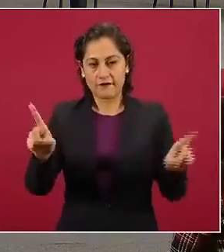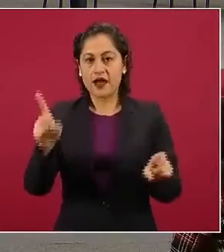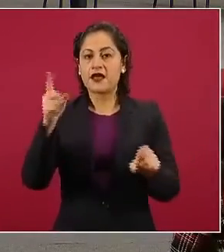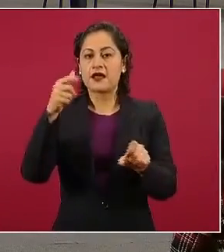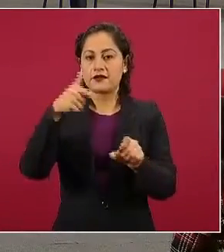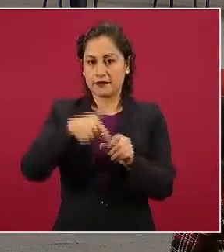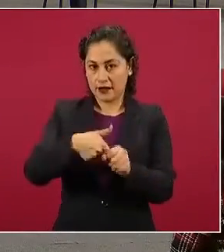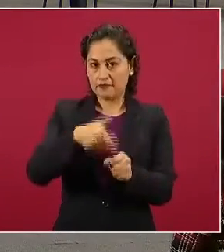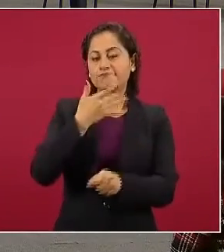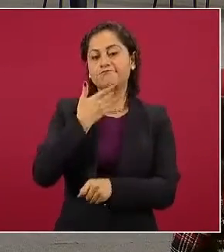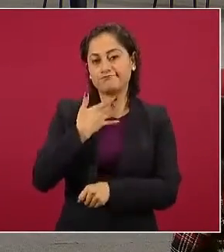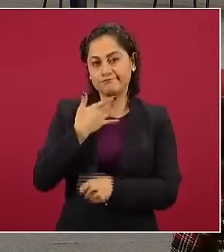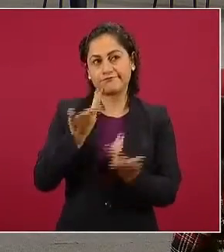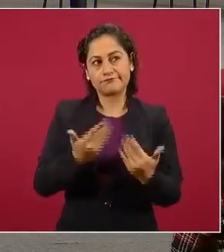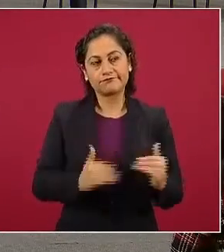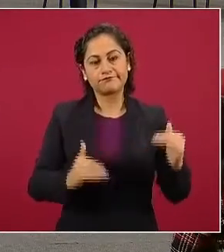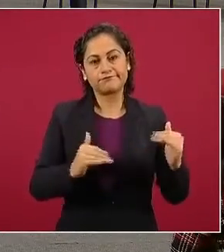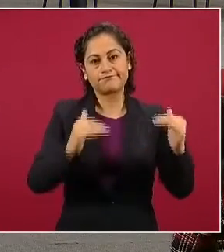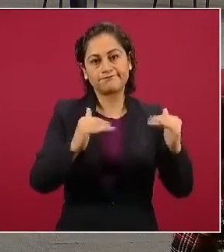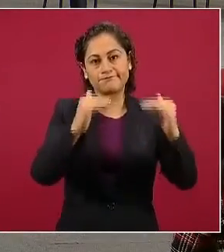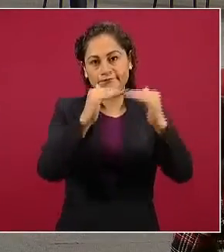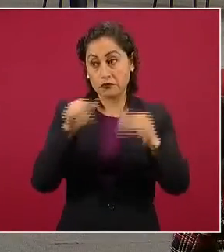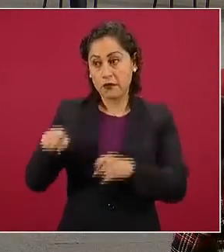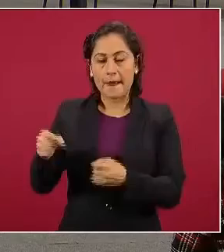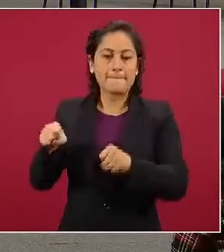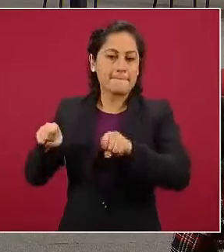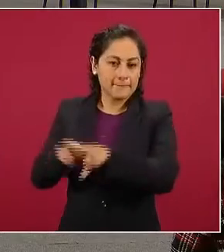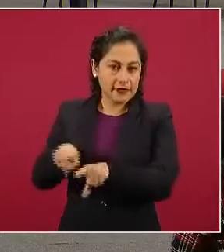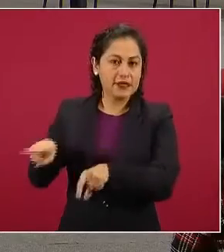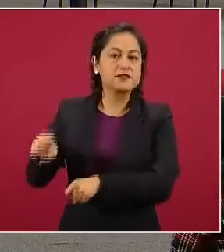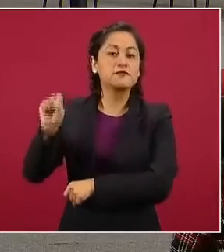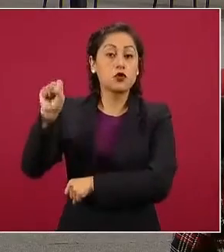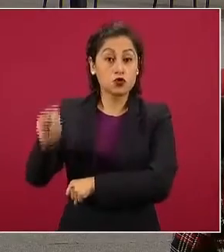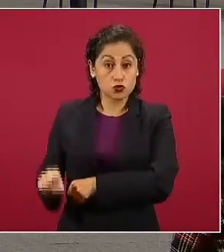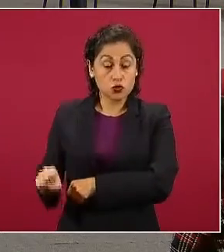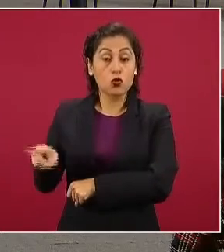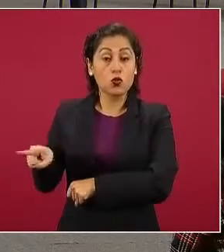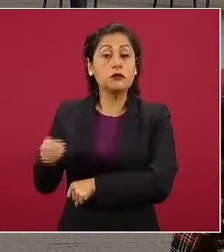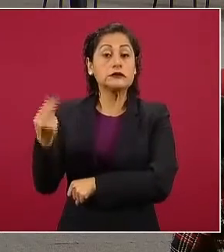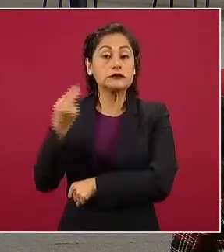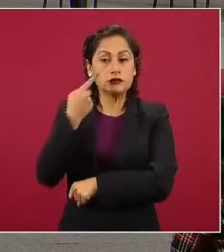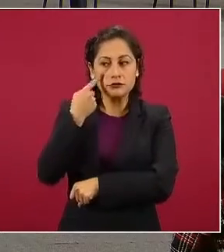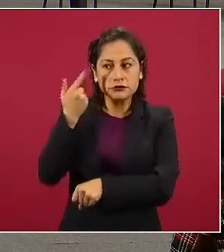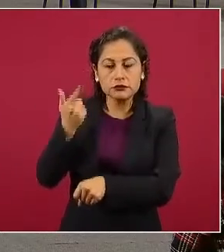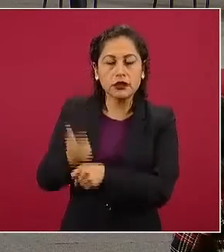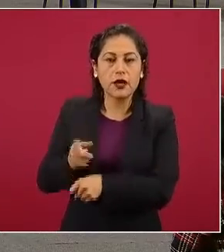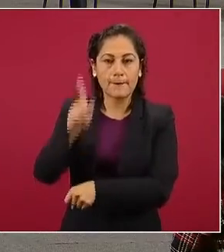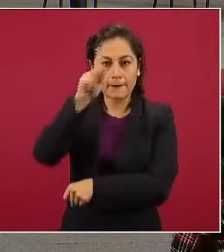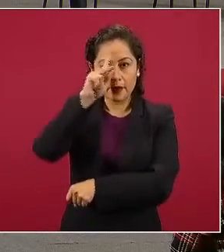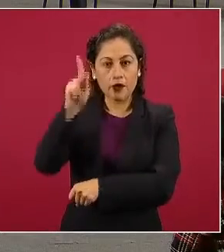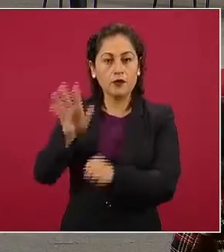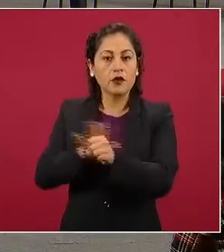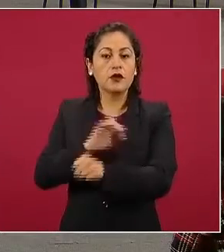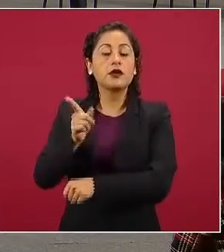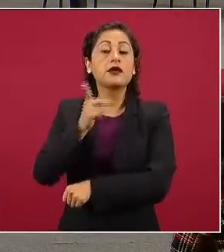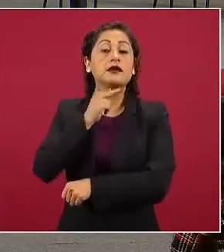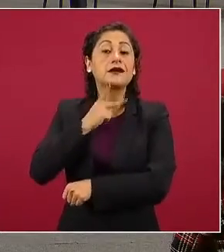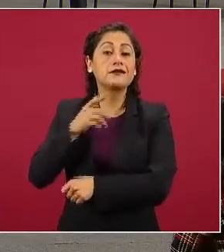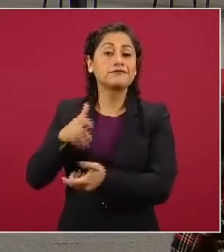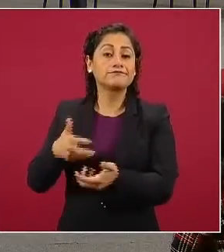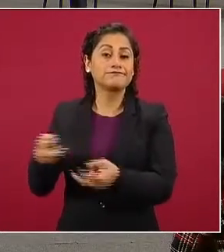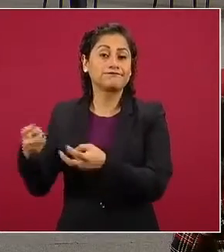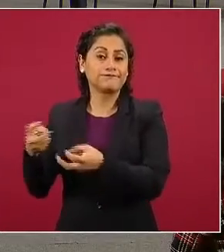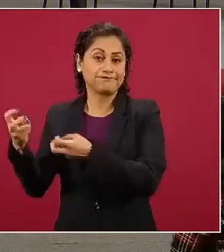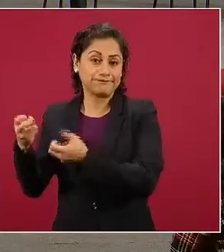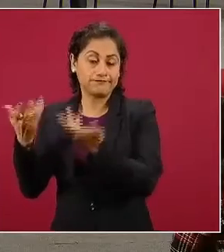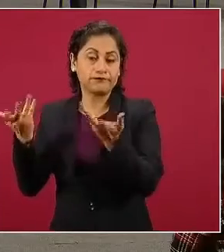lo que encontramos es contrabando de gasolina de Guatemala a granel hacia México. El caso de Chetumal es